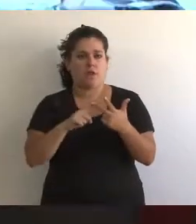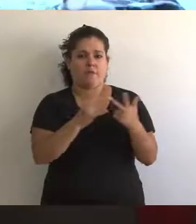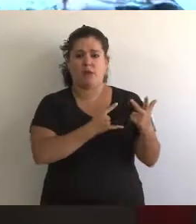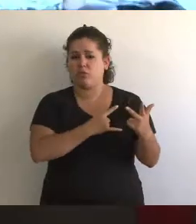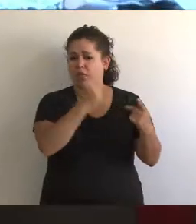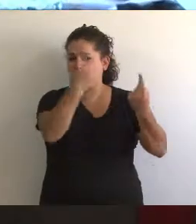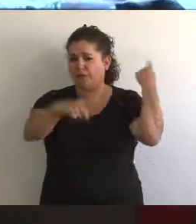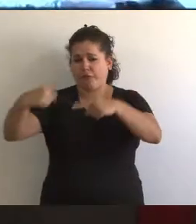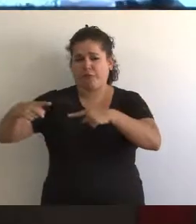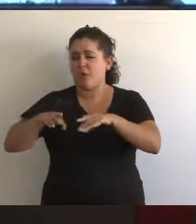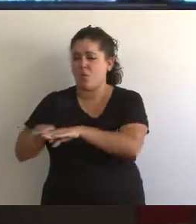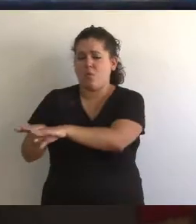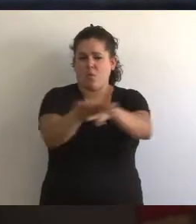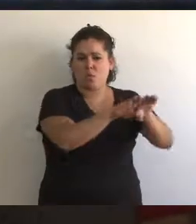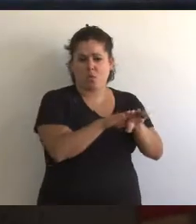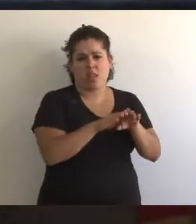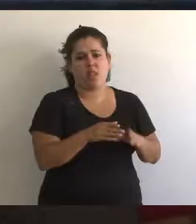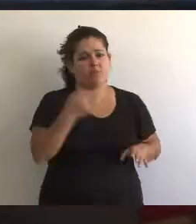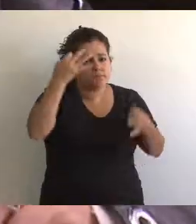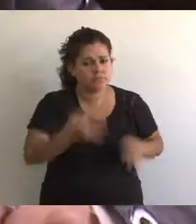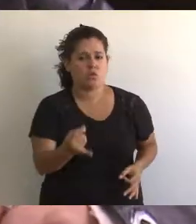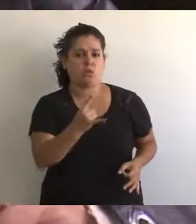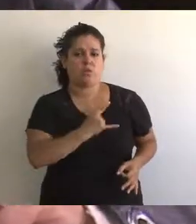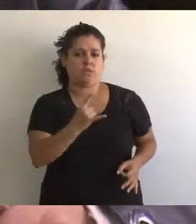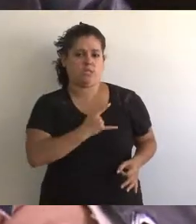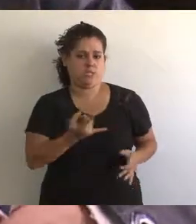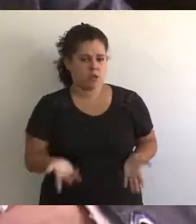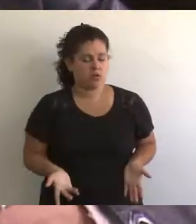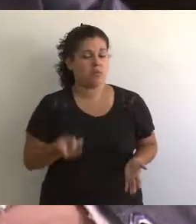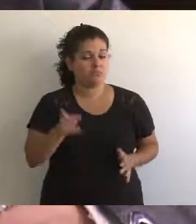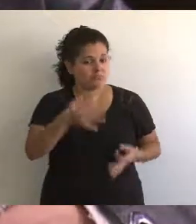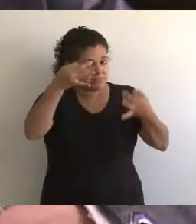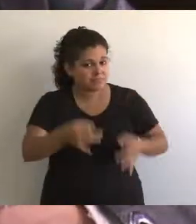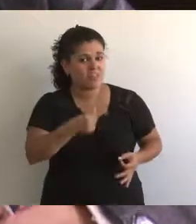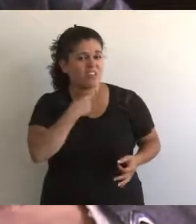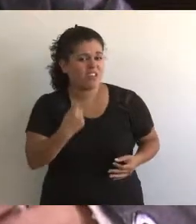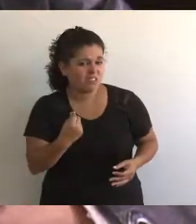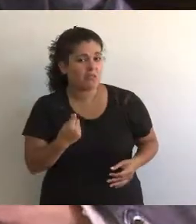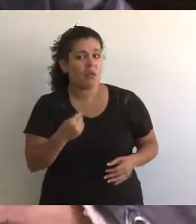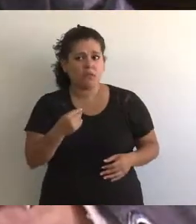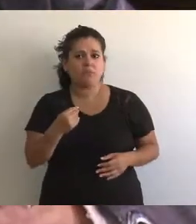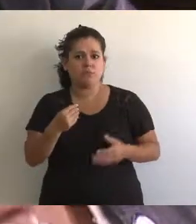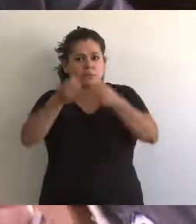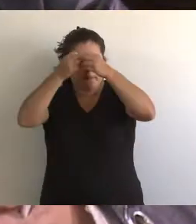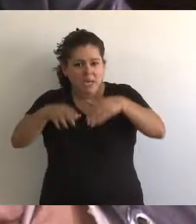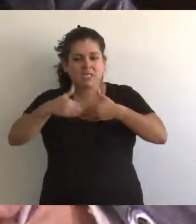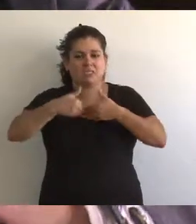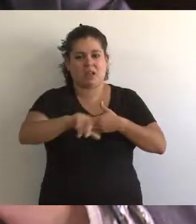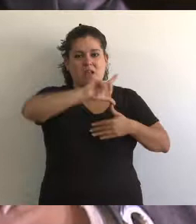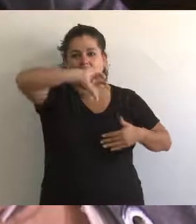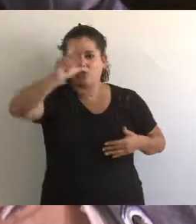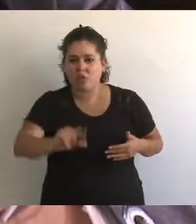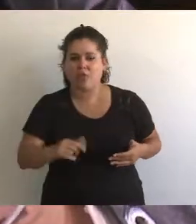todas las facultades, es de nivel universitario. Y en realidad lo que pretende es empezar a institucionalizar en